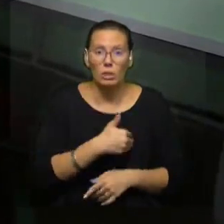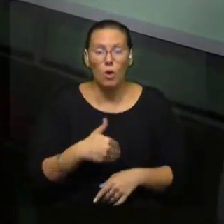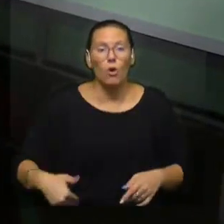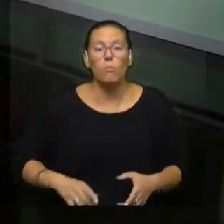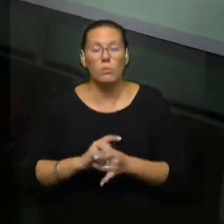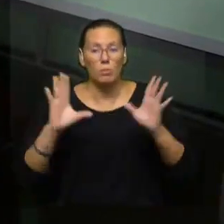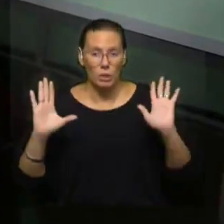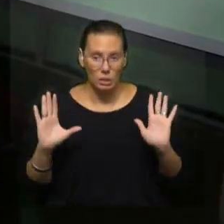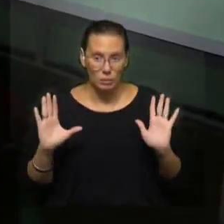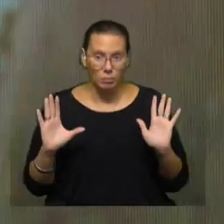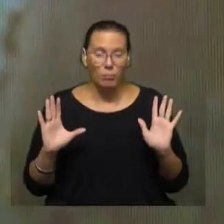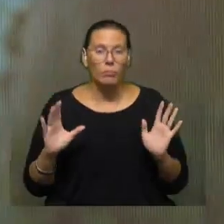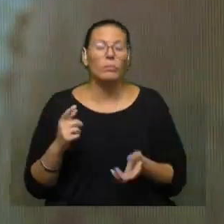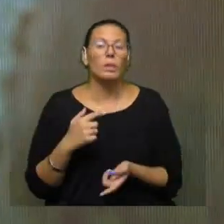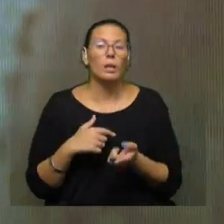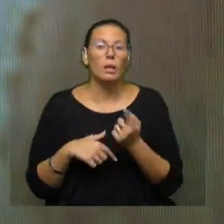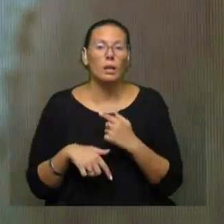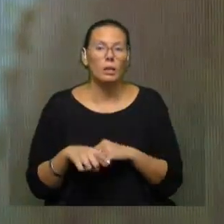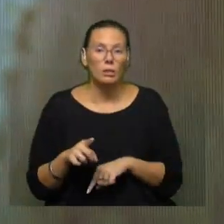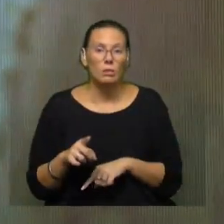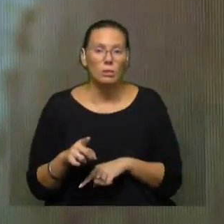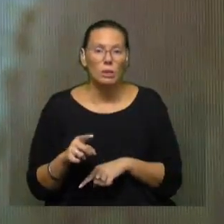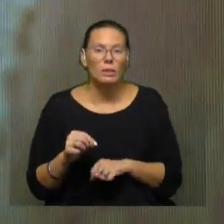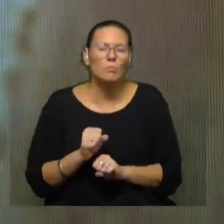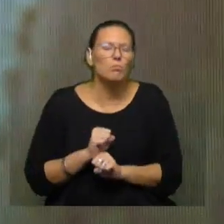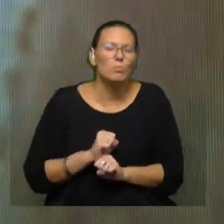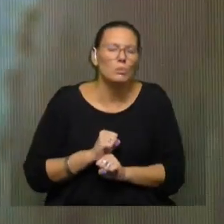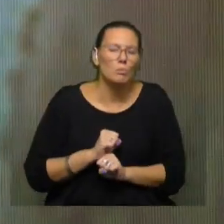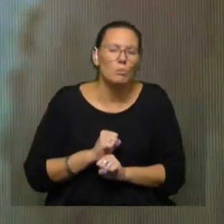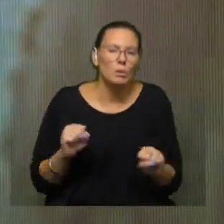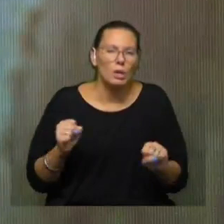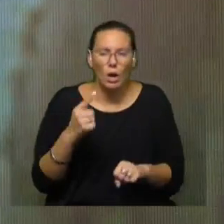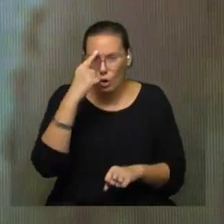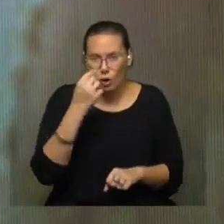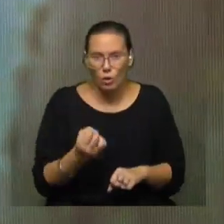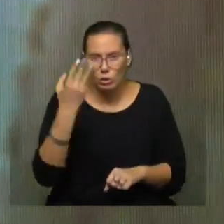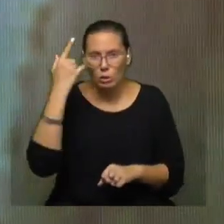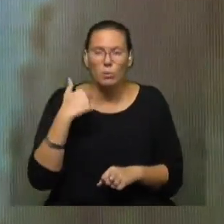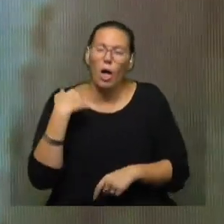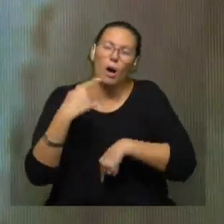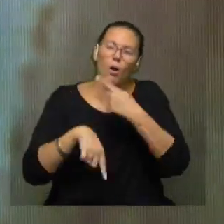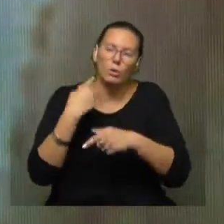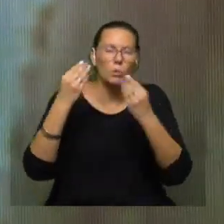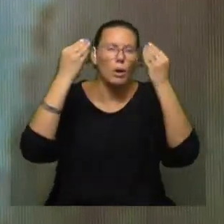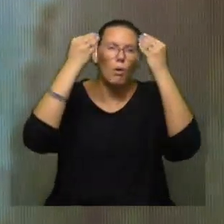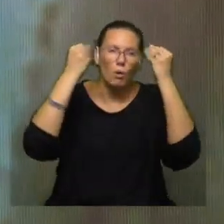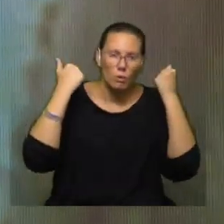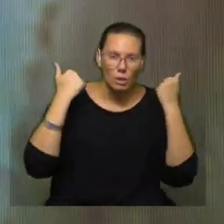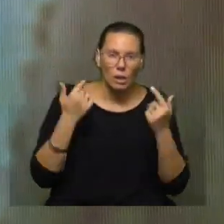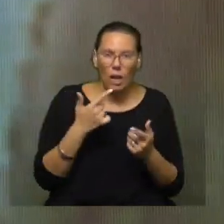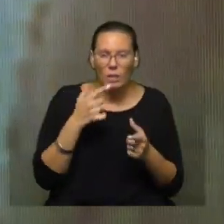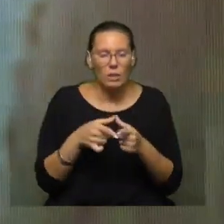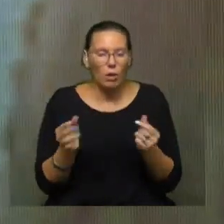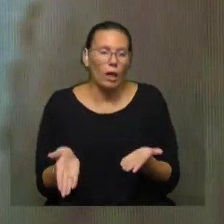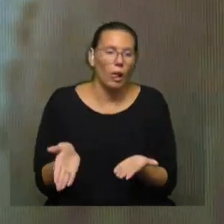democracia. Entonces me parece que es imposible como... El concepto del dar vuelta a la página creo que se disminuye